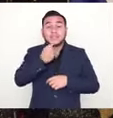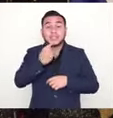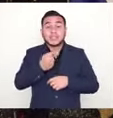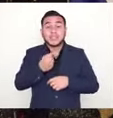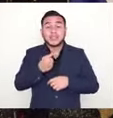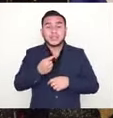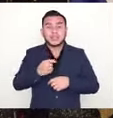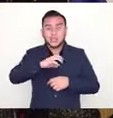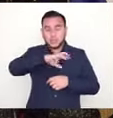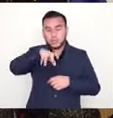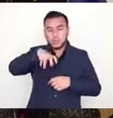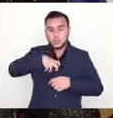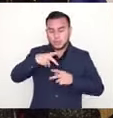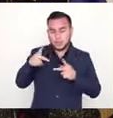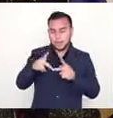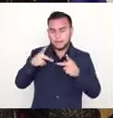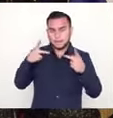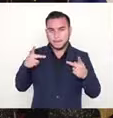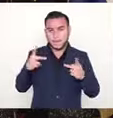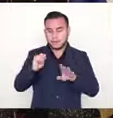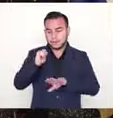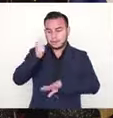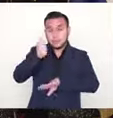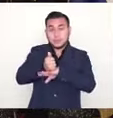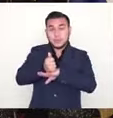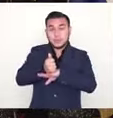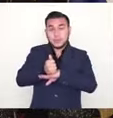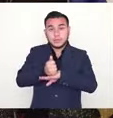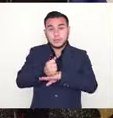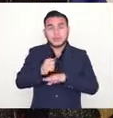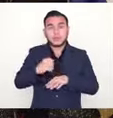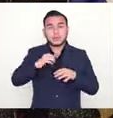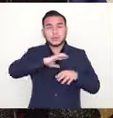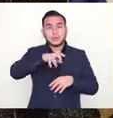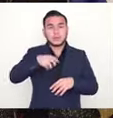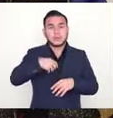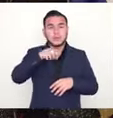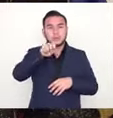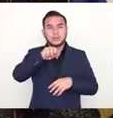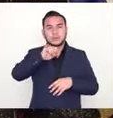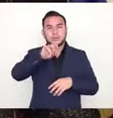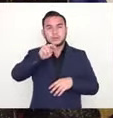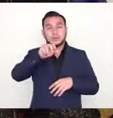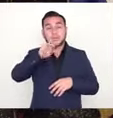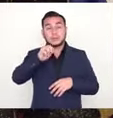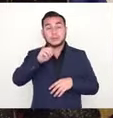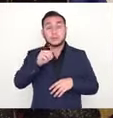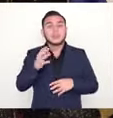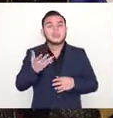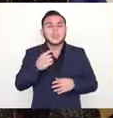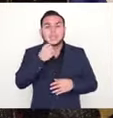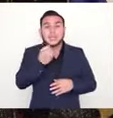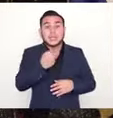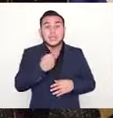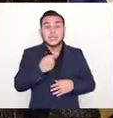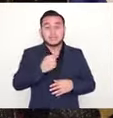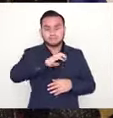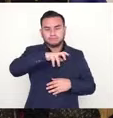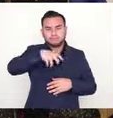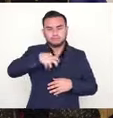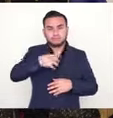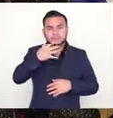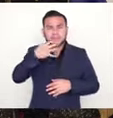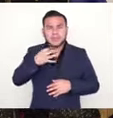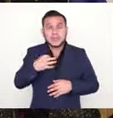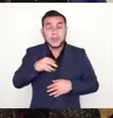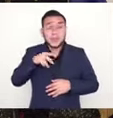donde él dice el dueño que uno de los fundadores por donde el dueño el dueño y si man uno de los fundadores que